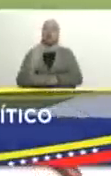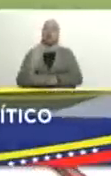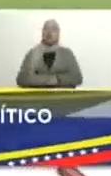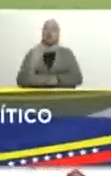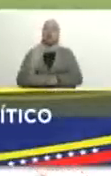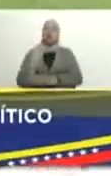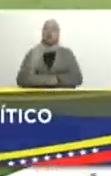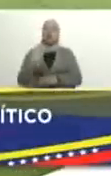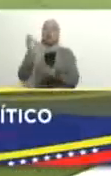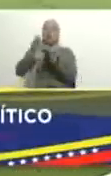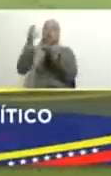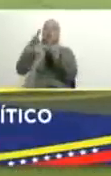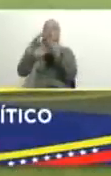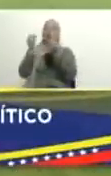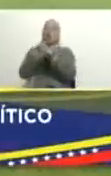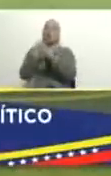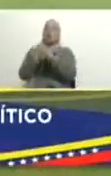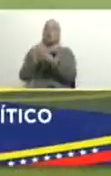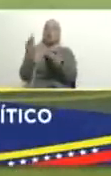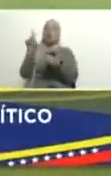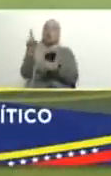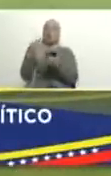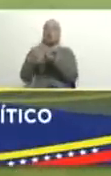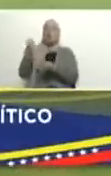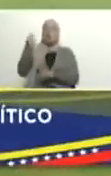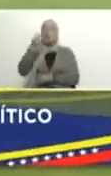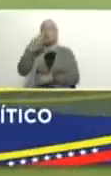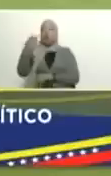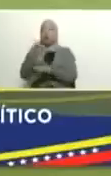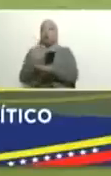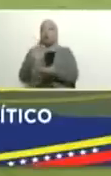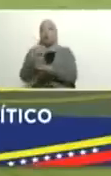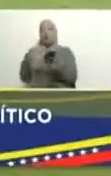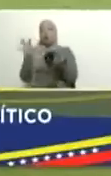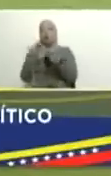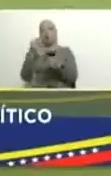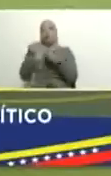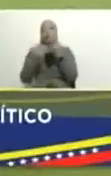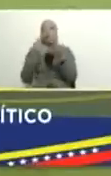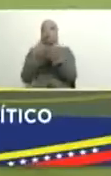Es muy exagerado decir el 1x10 como prioridad única.